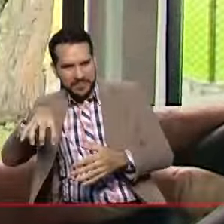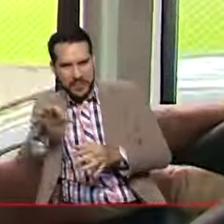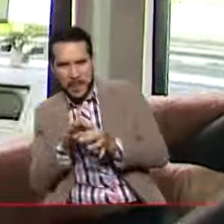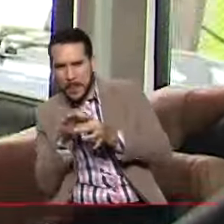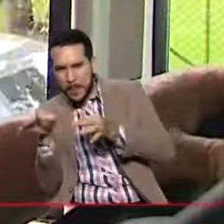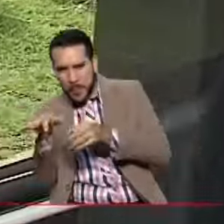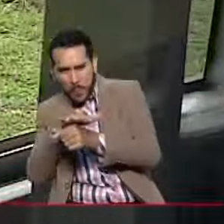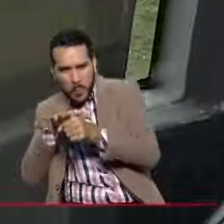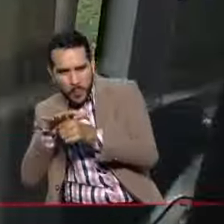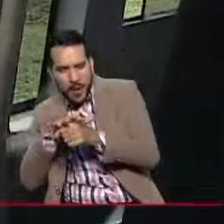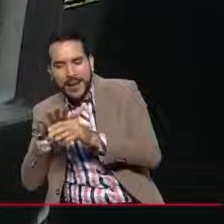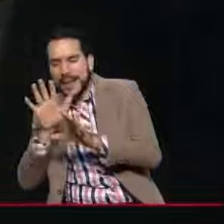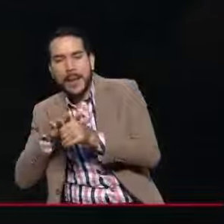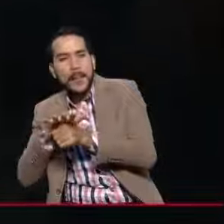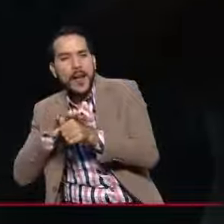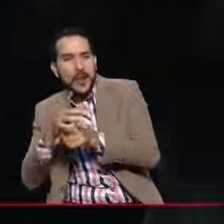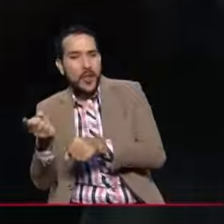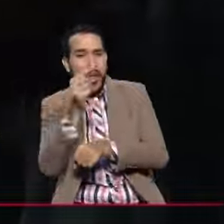que mucha gente que lo necesita.